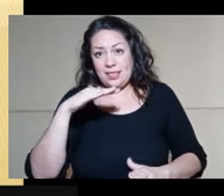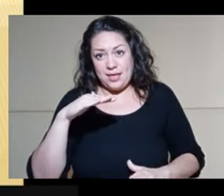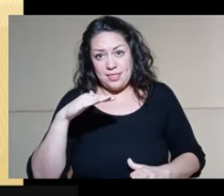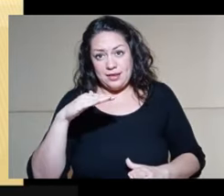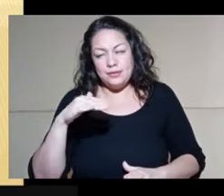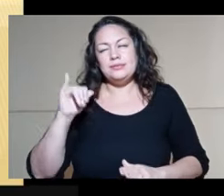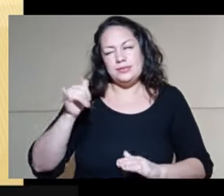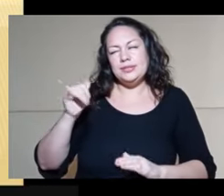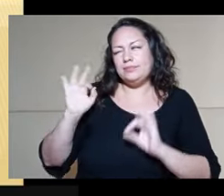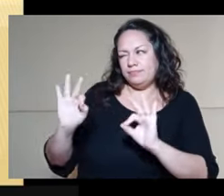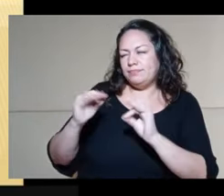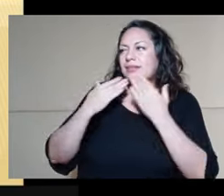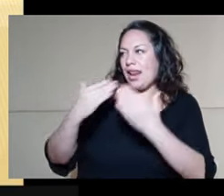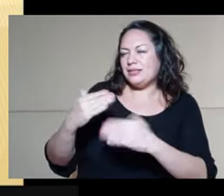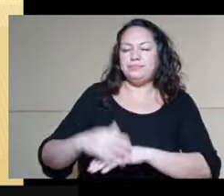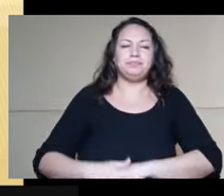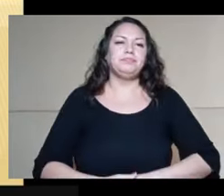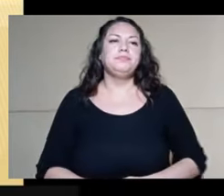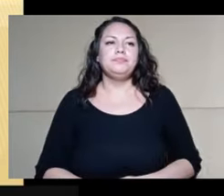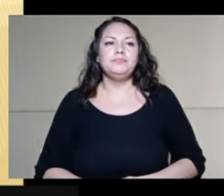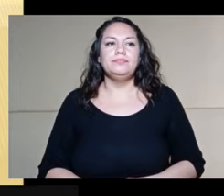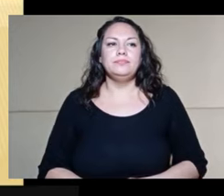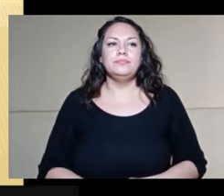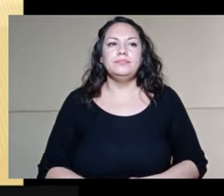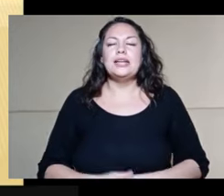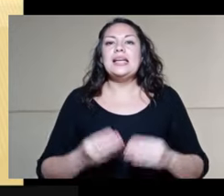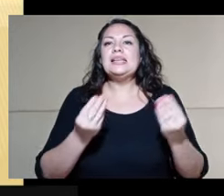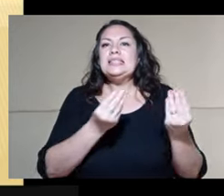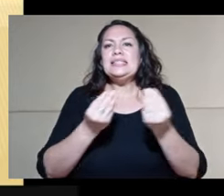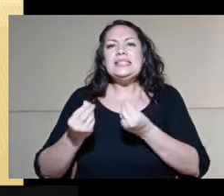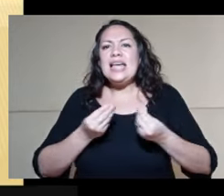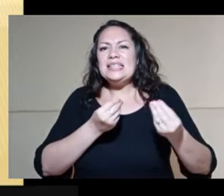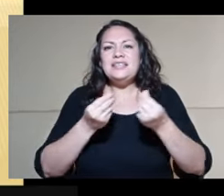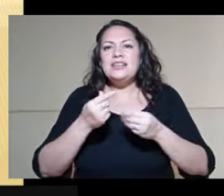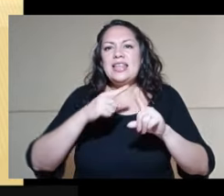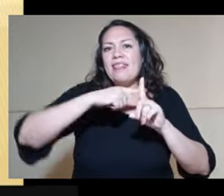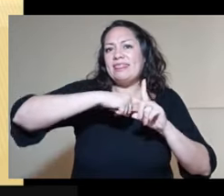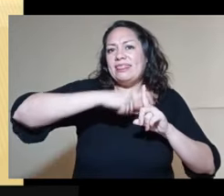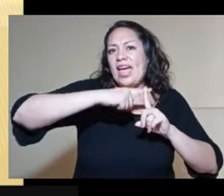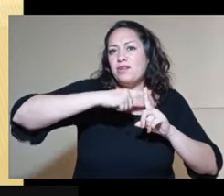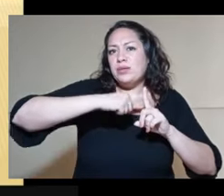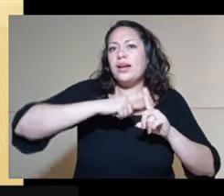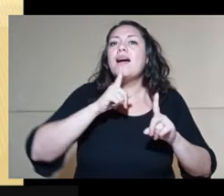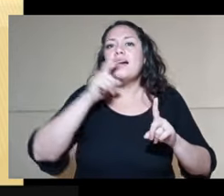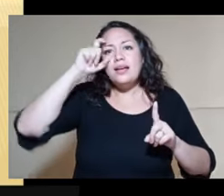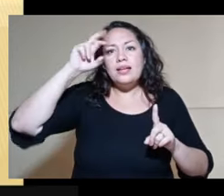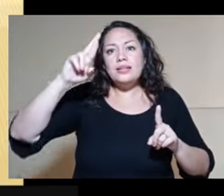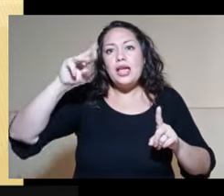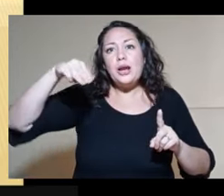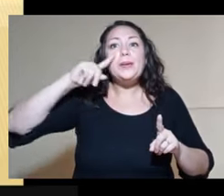¿Está claro? Bien, gracias. La sensibilidad térmica tiene que ver con